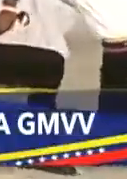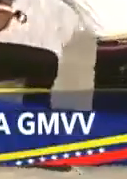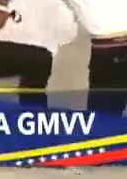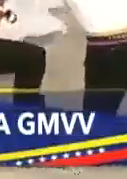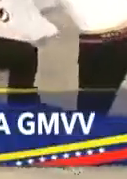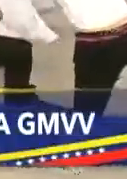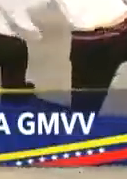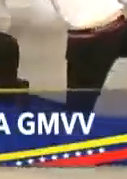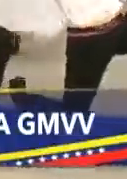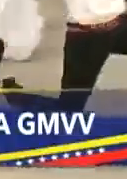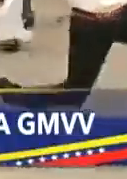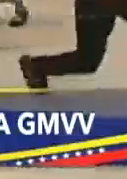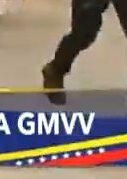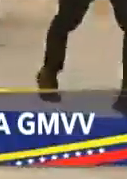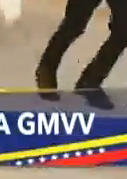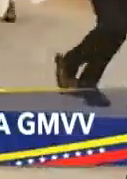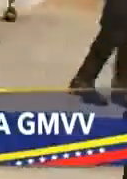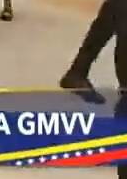reflejado